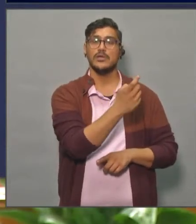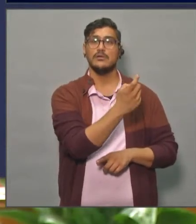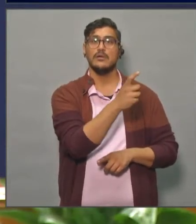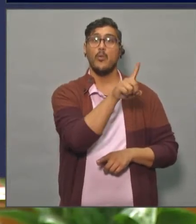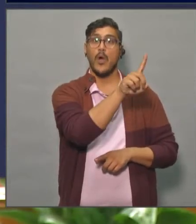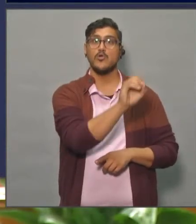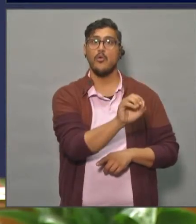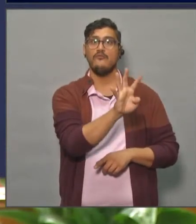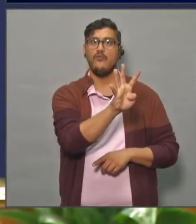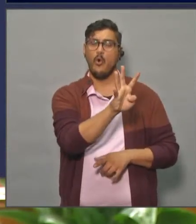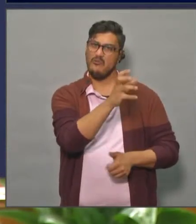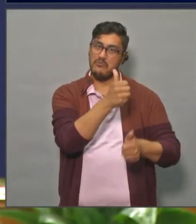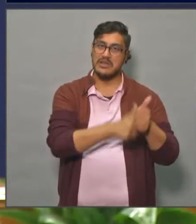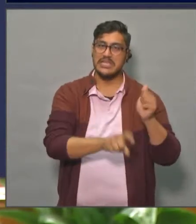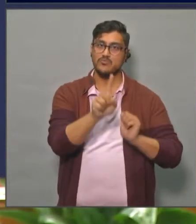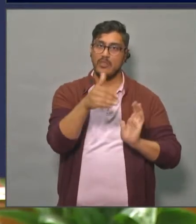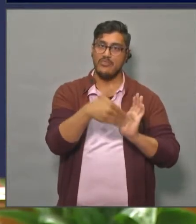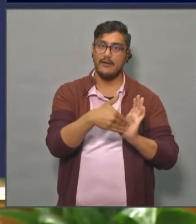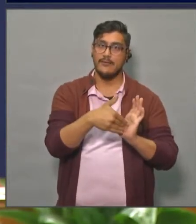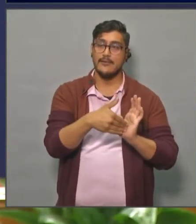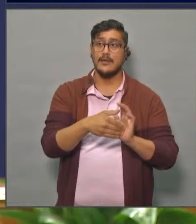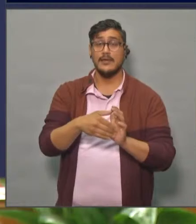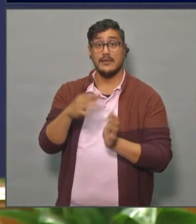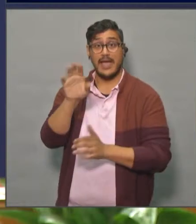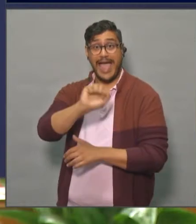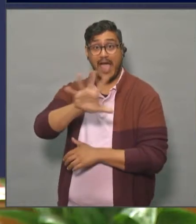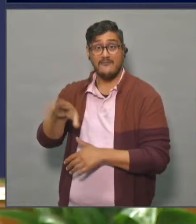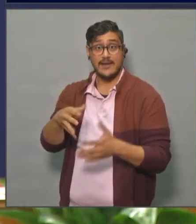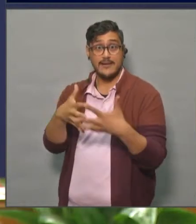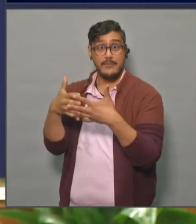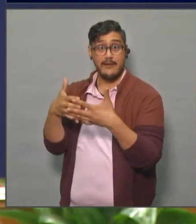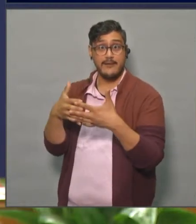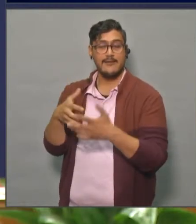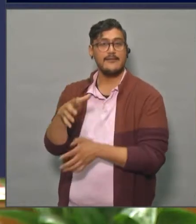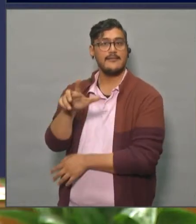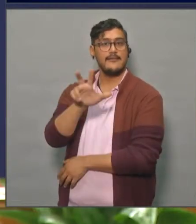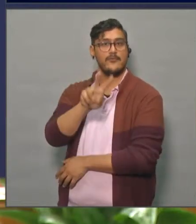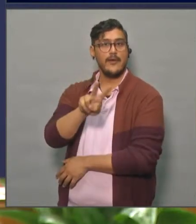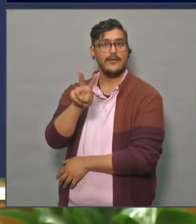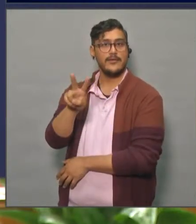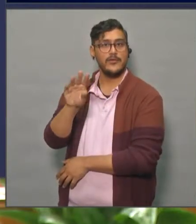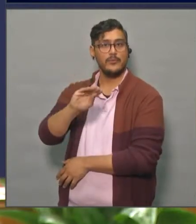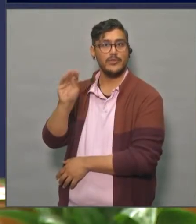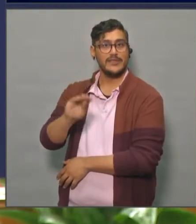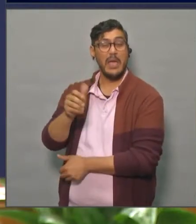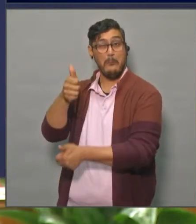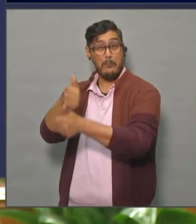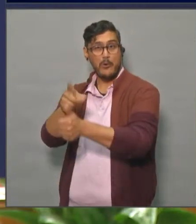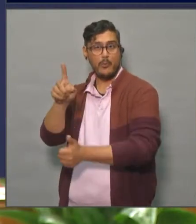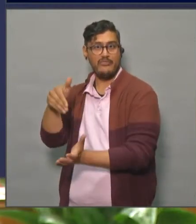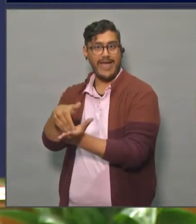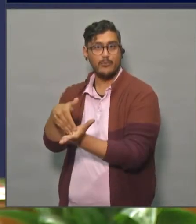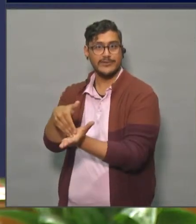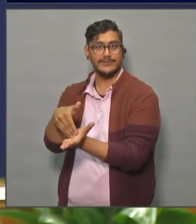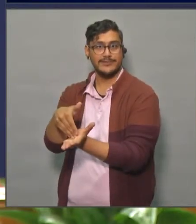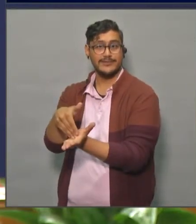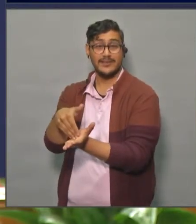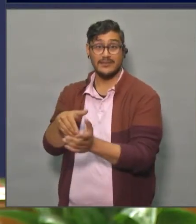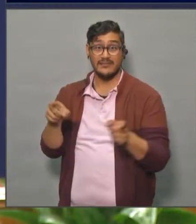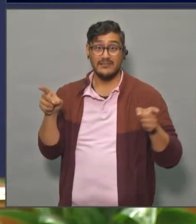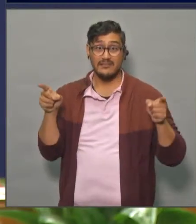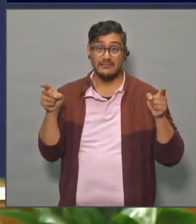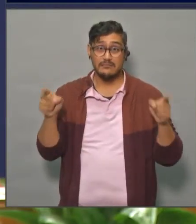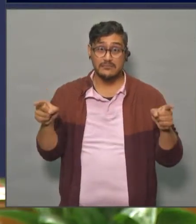100,000 y para los afroamericanos la tasa de mortalidad es de 22 por 100,000. Estas tasas